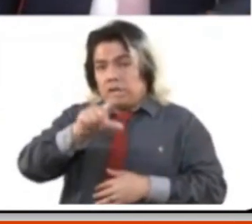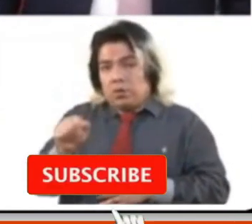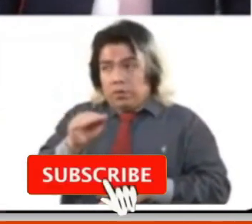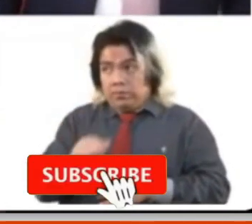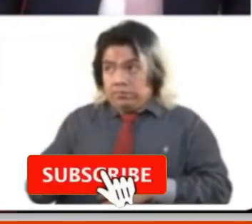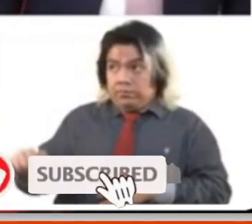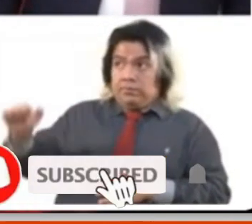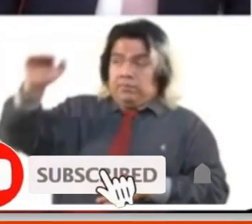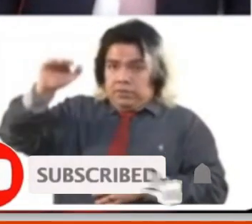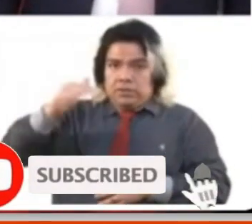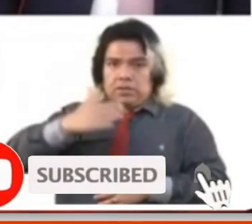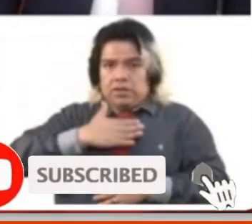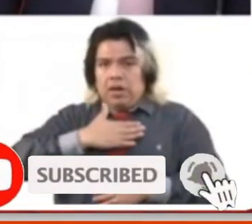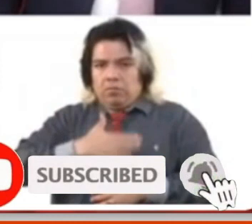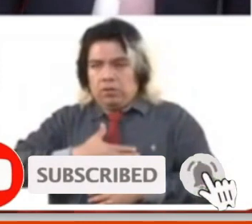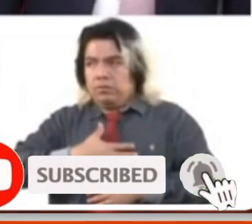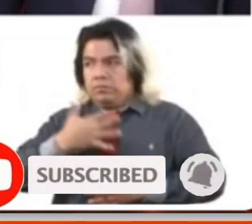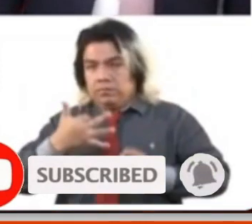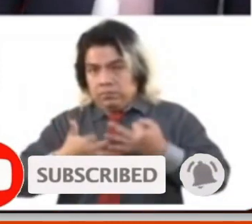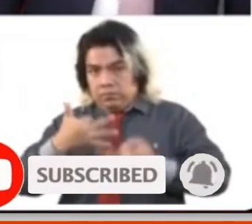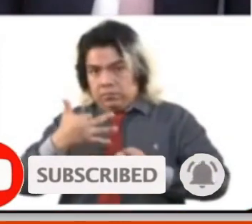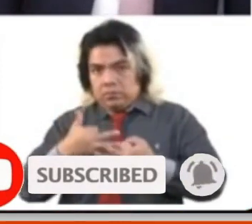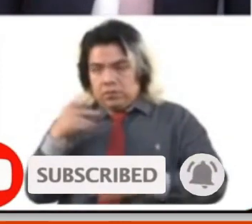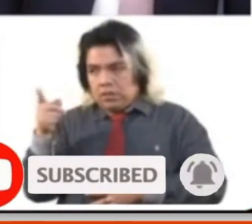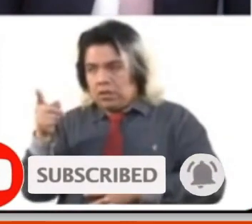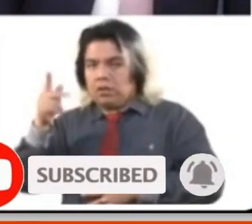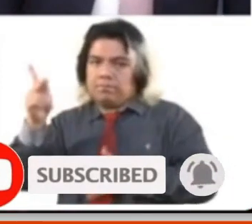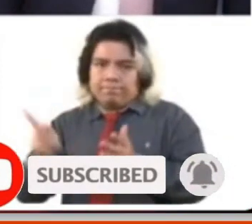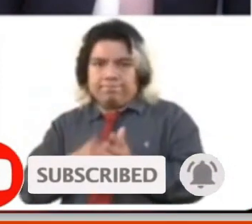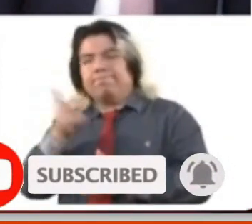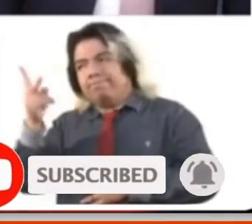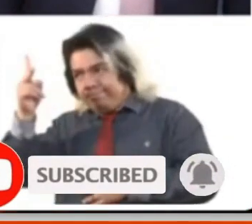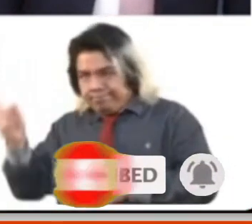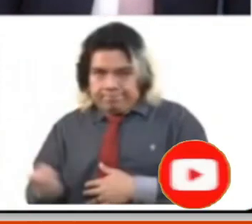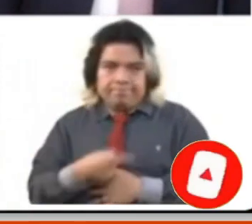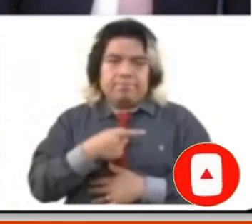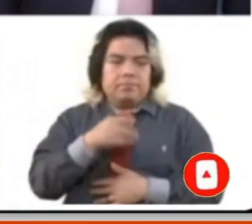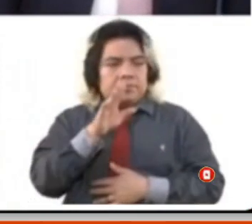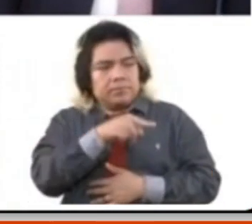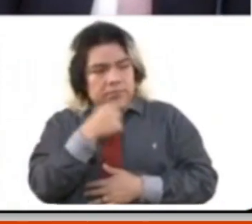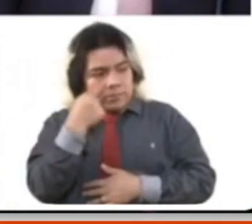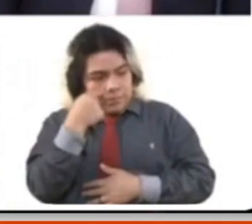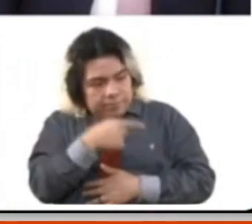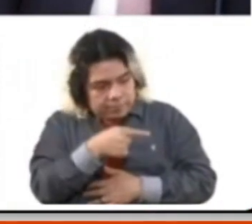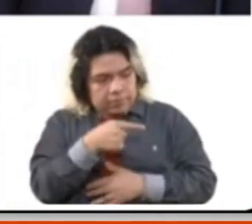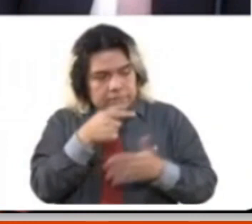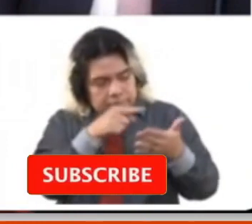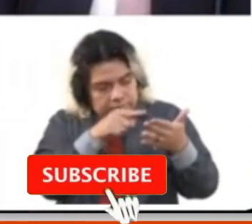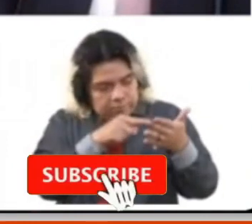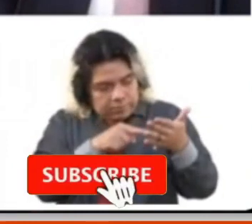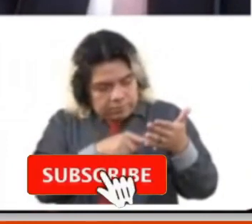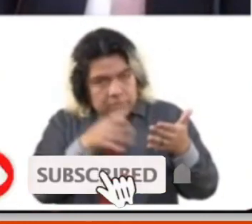del Tribunal Superior de Justicia y ellos lo regresan a la sala especializada y dicen: analicen el contexto.